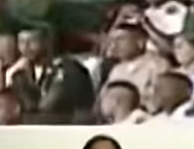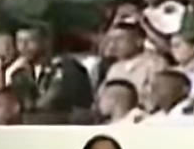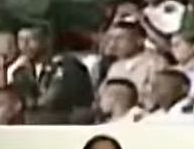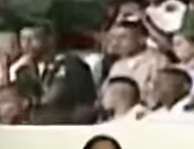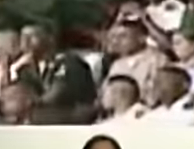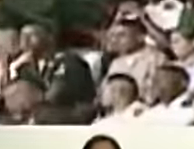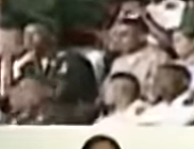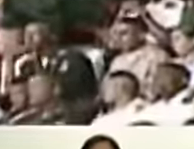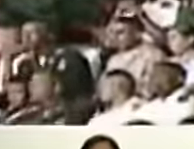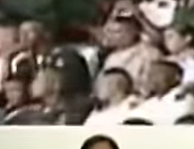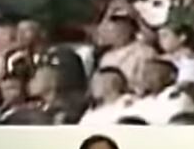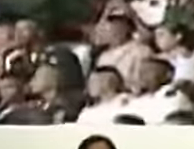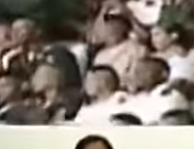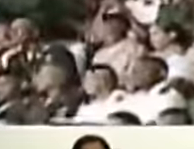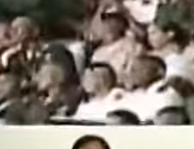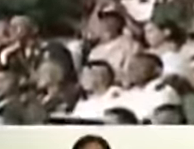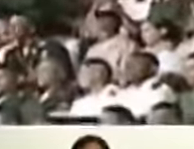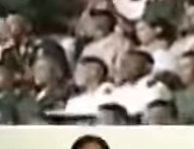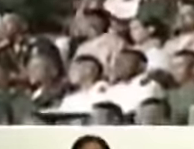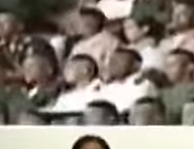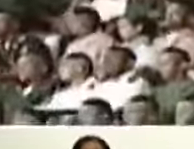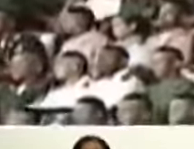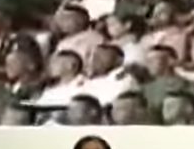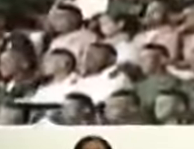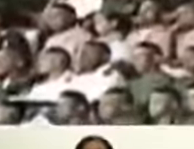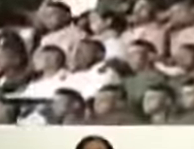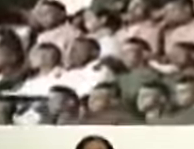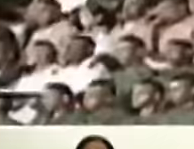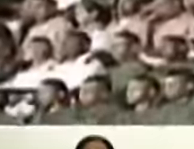plano de la inmortalidad,